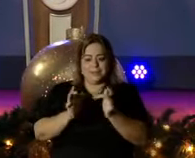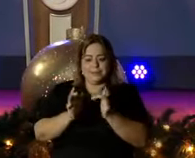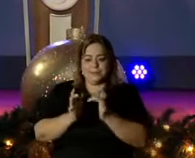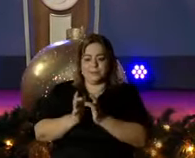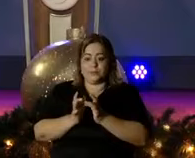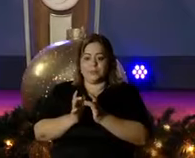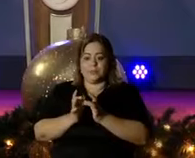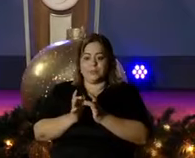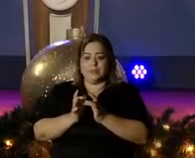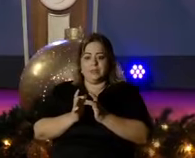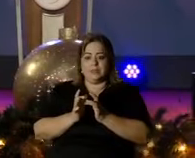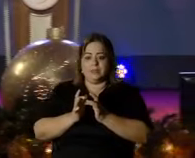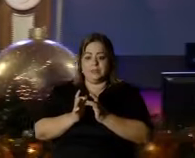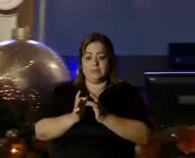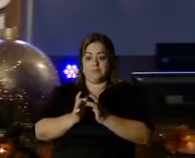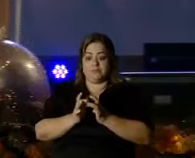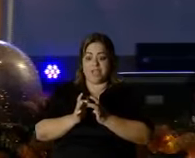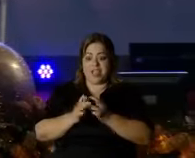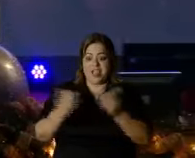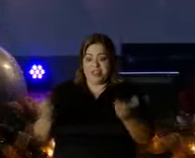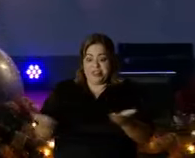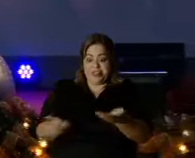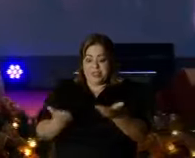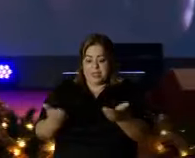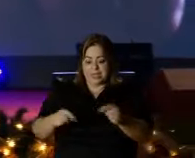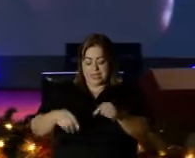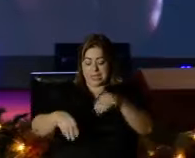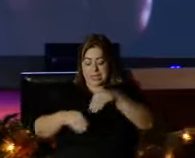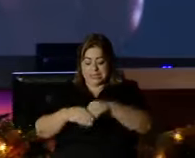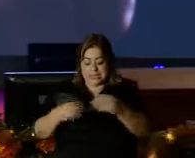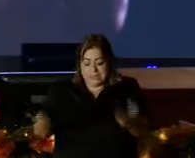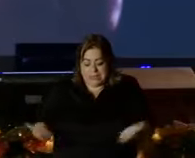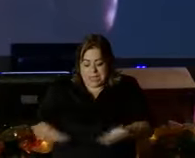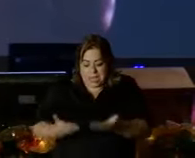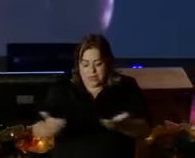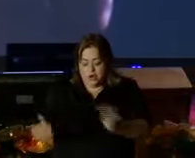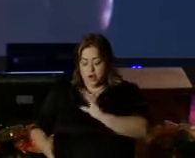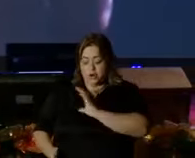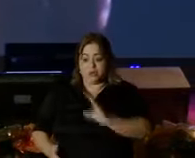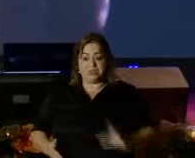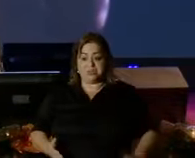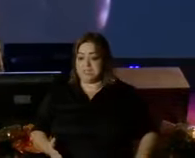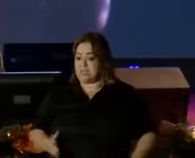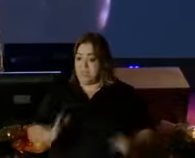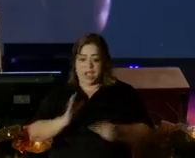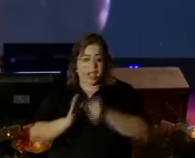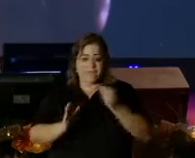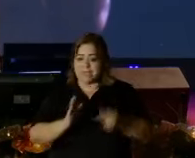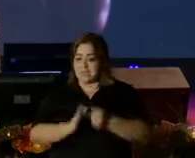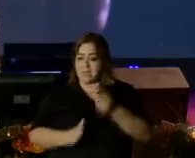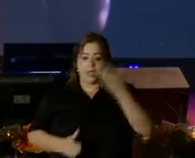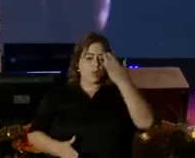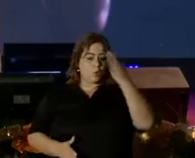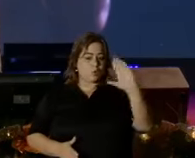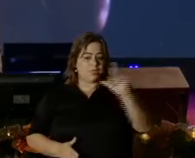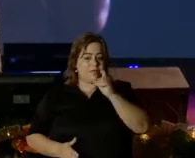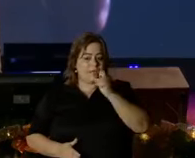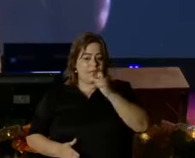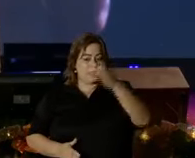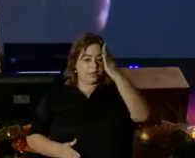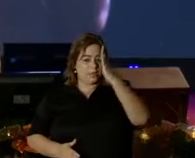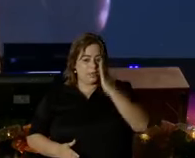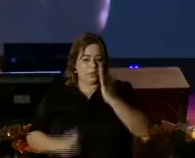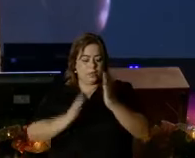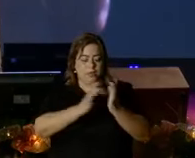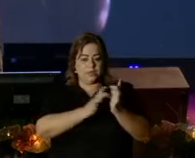Mucha gente aún dentro de la iglesia no saben quién es Jesús. Porque si supieran realmente quién es